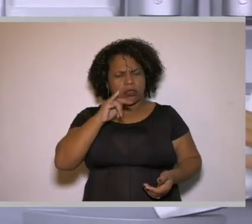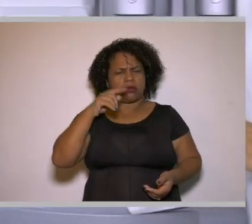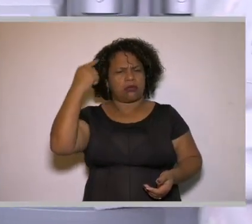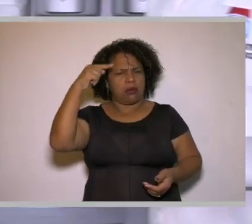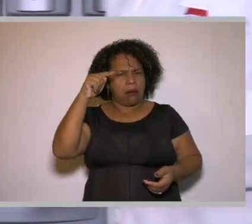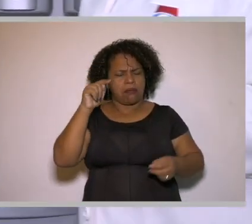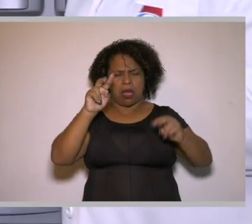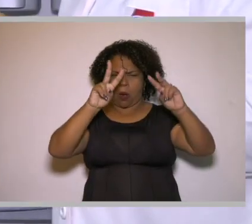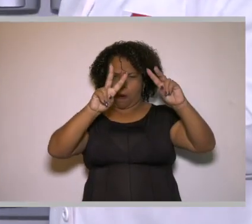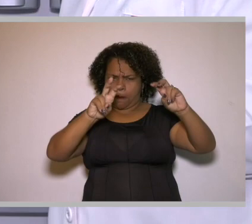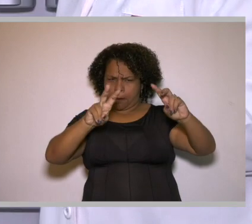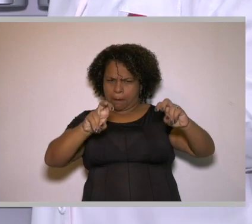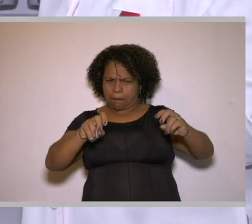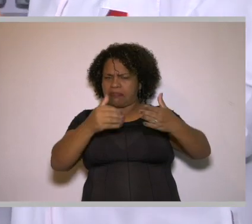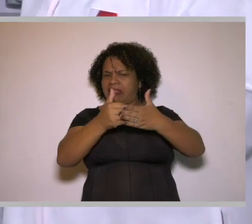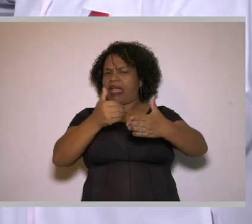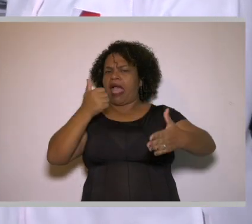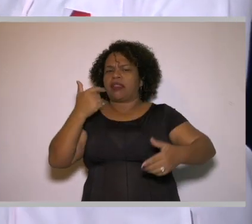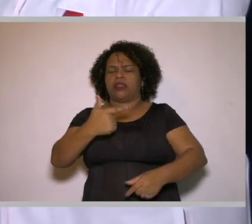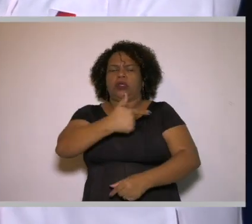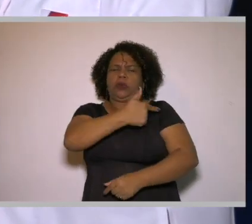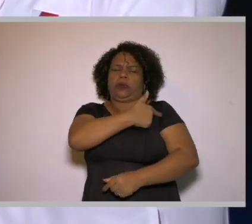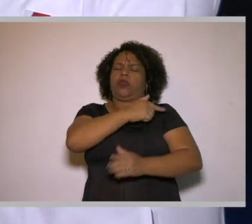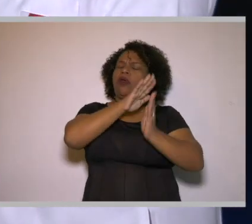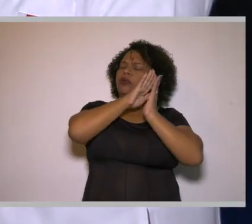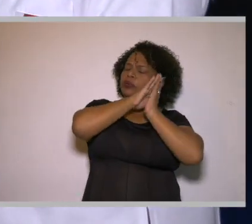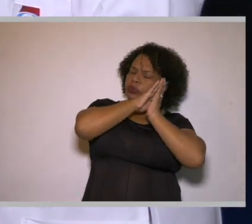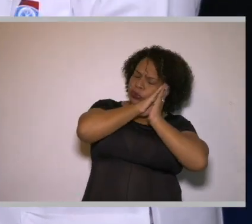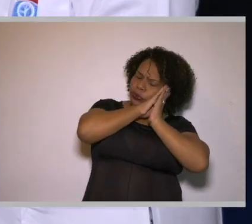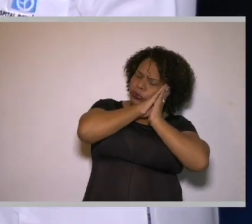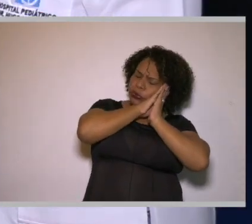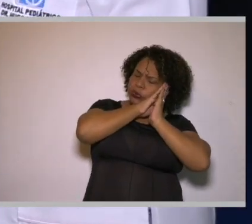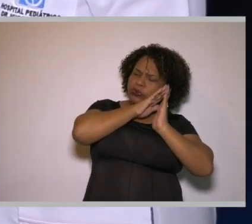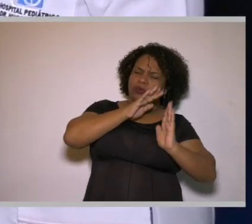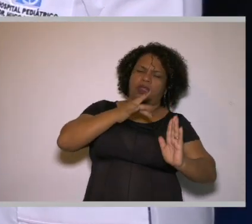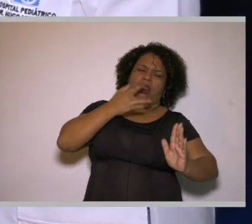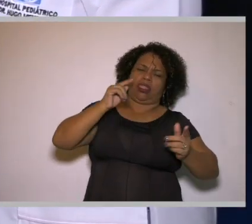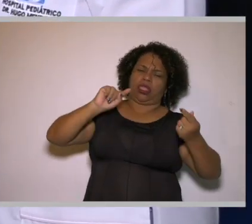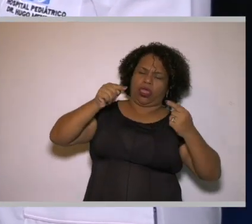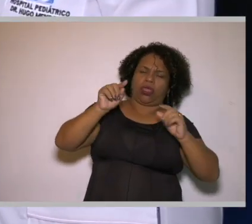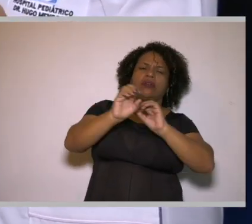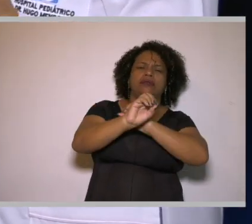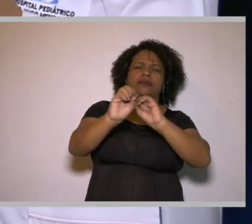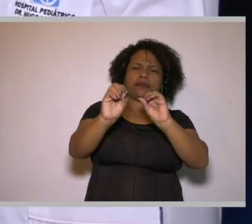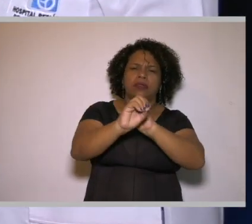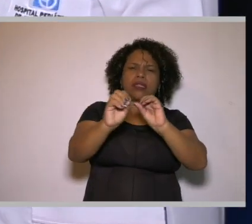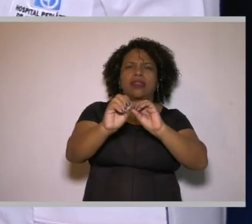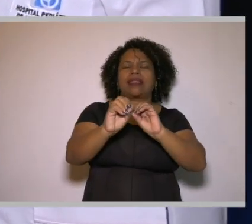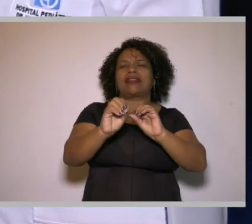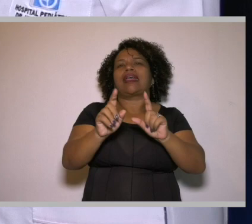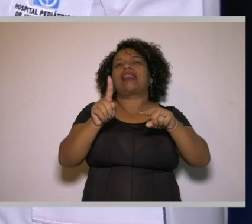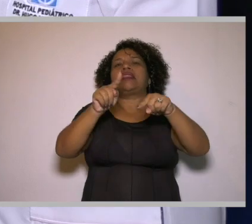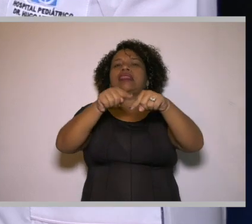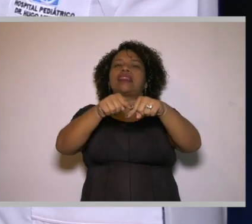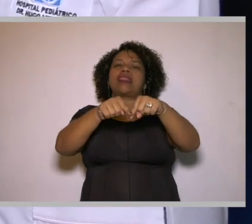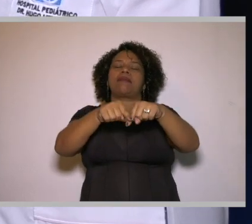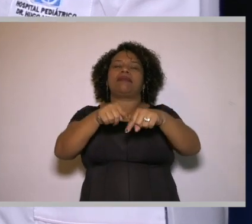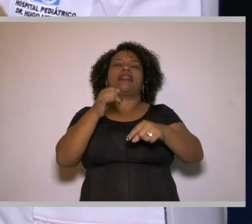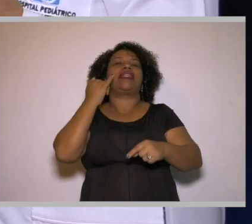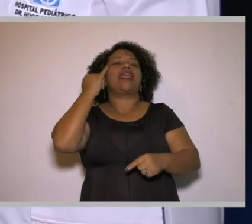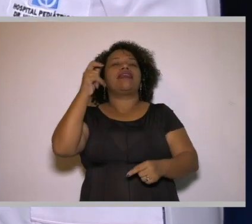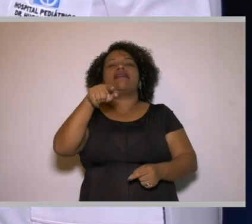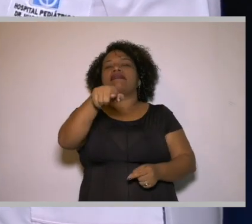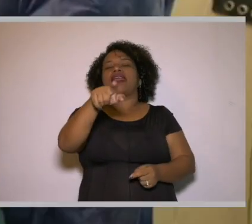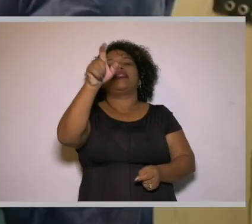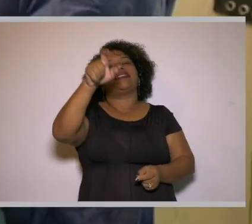Generalmente, los niños que se pueden evaluar para un procedimiento anestésico desde